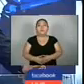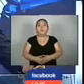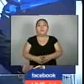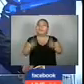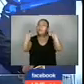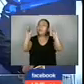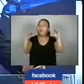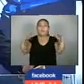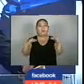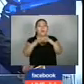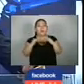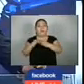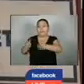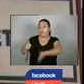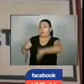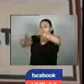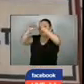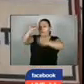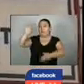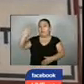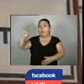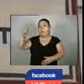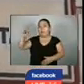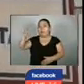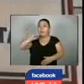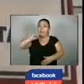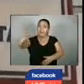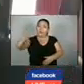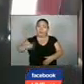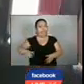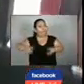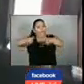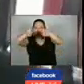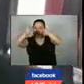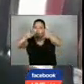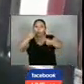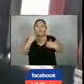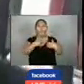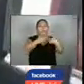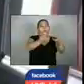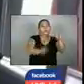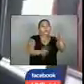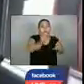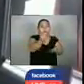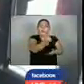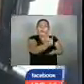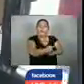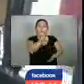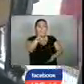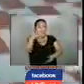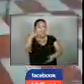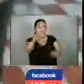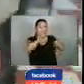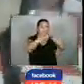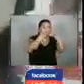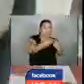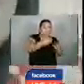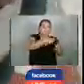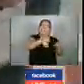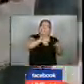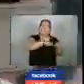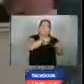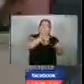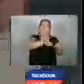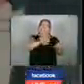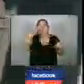más temas, Fiscalía General de la República solicitó prisión preventiva en audiencia contra 10 pandilleros acusados del asesinato de